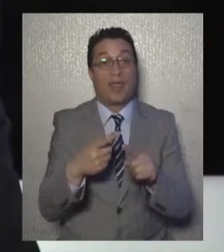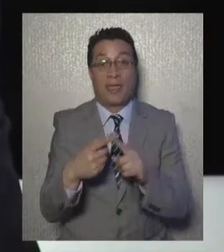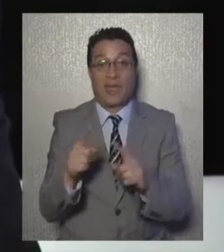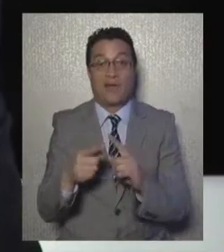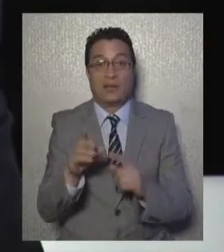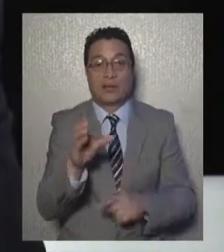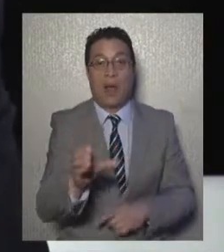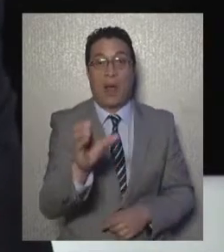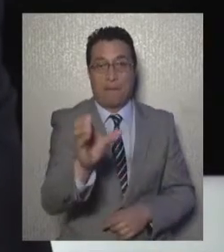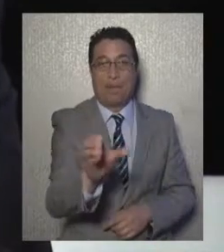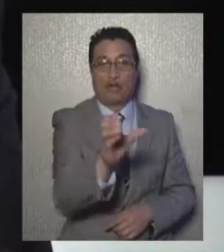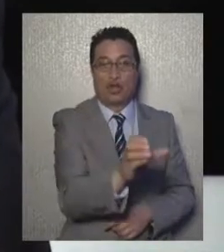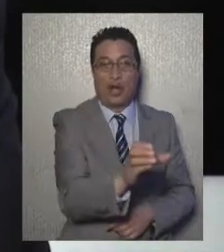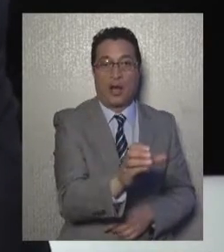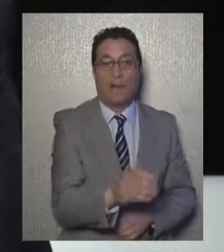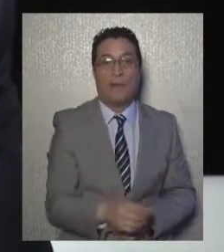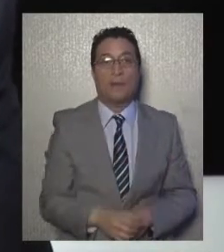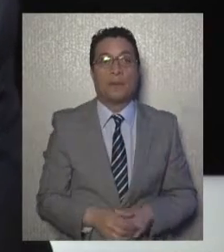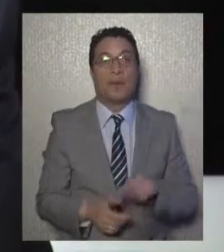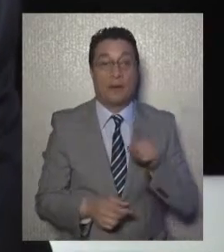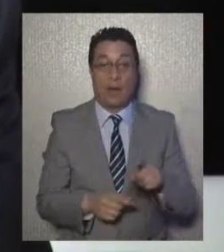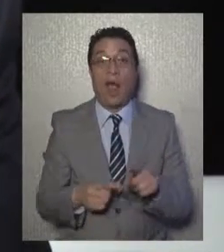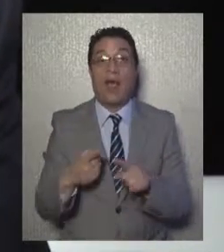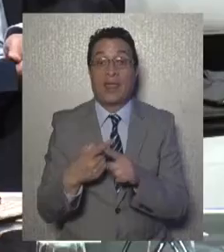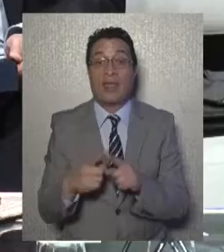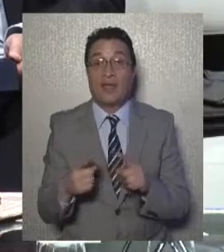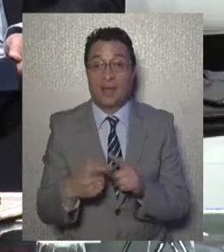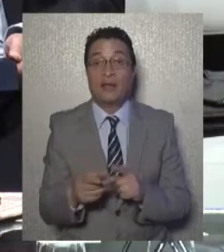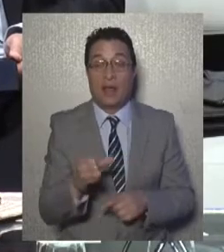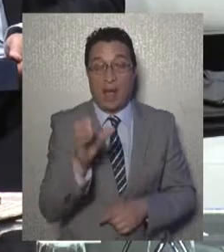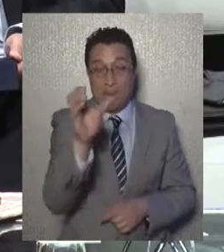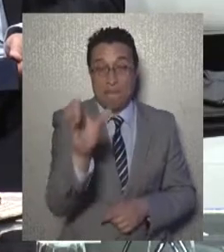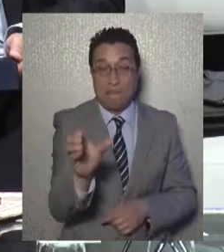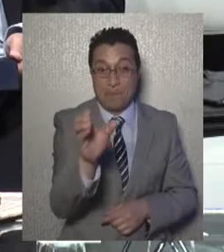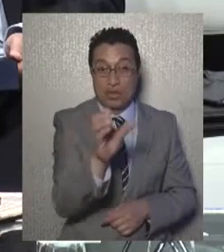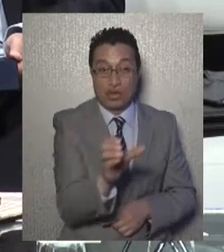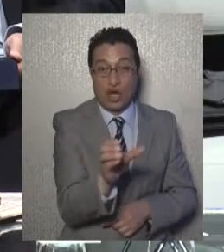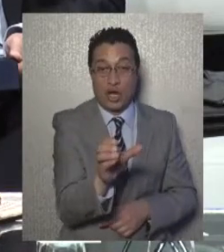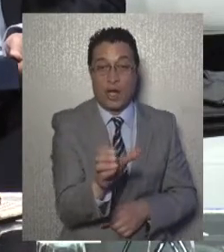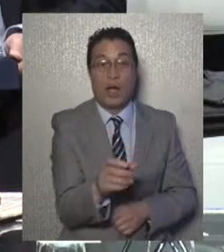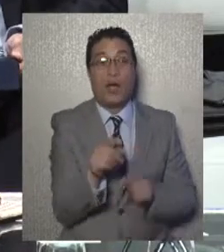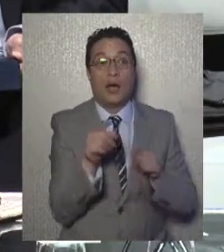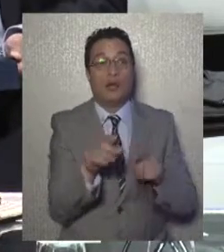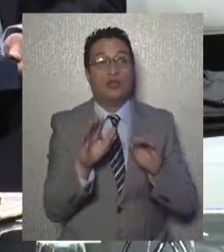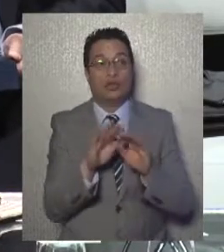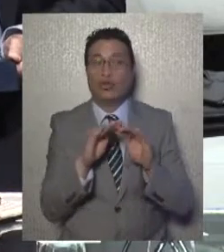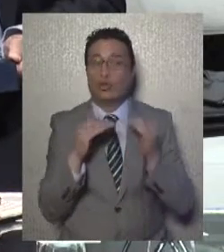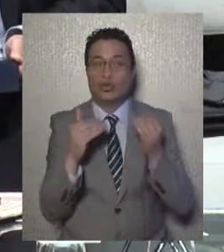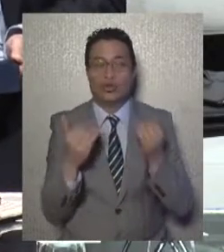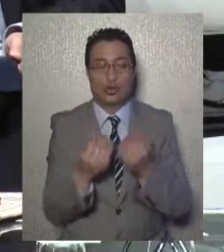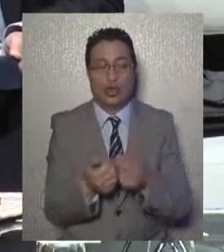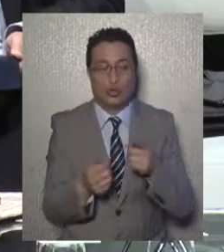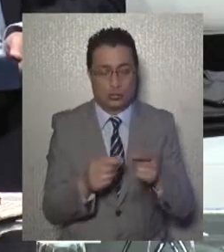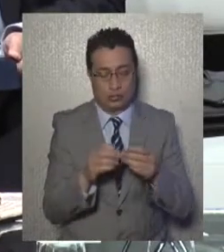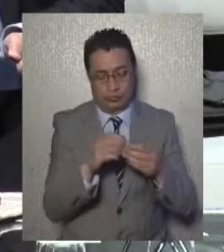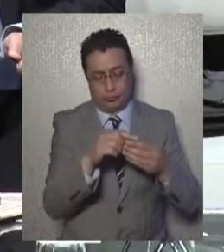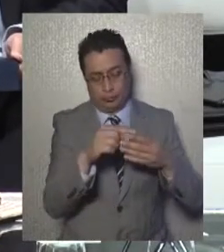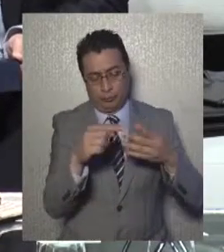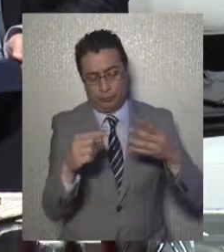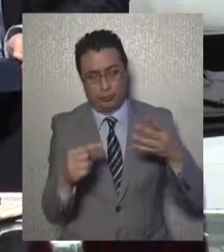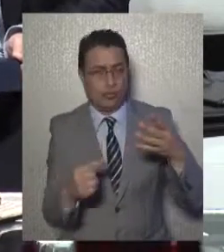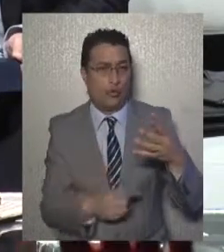personas. Y si la diferencia son las personas, en toda su amplia gama, desde